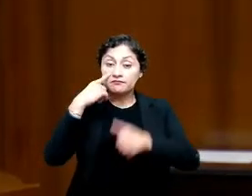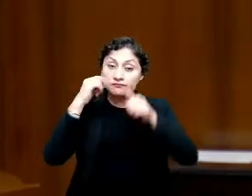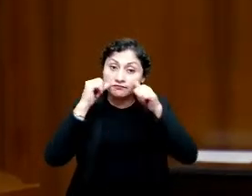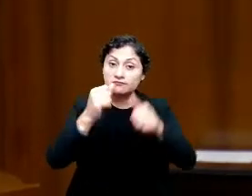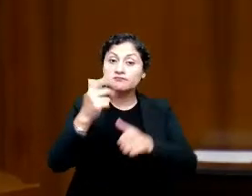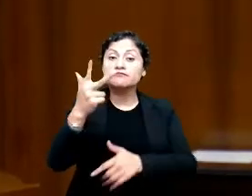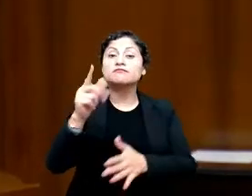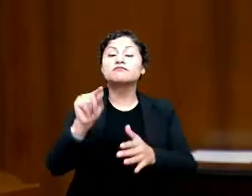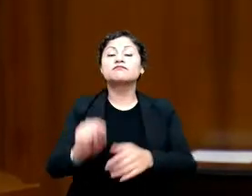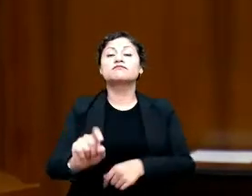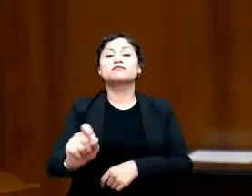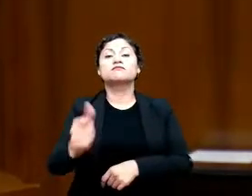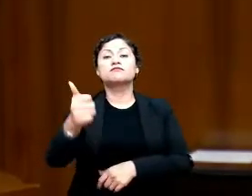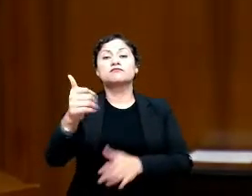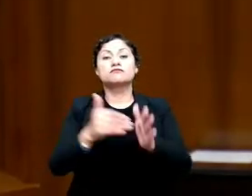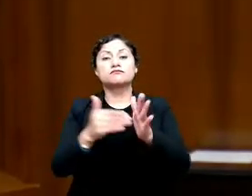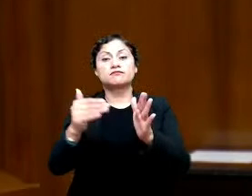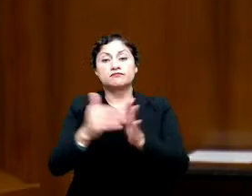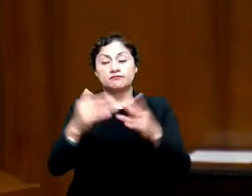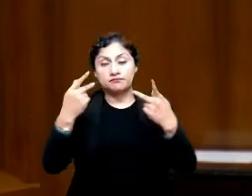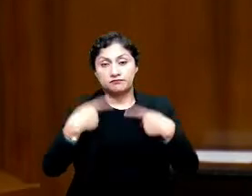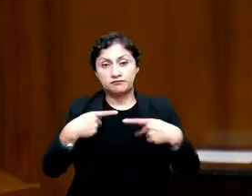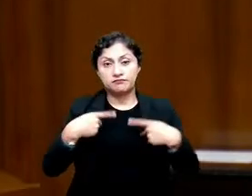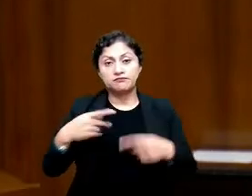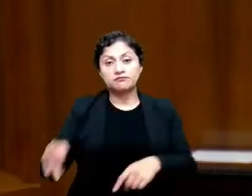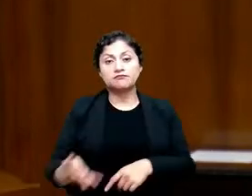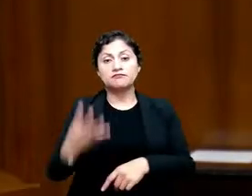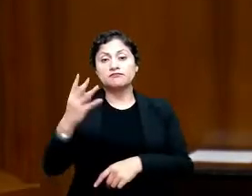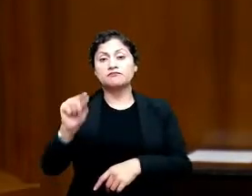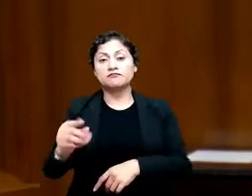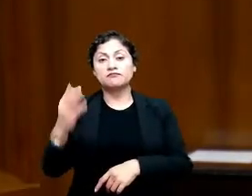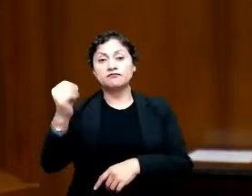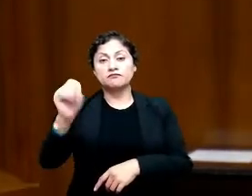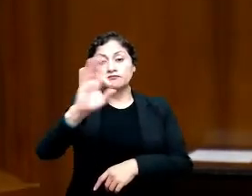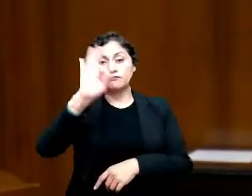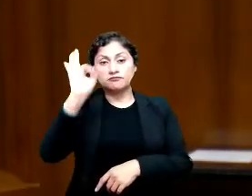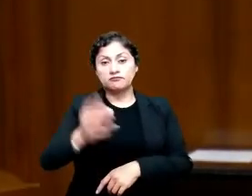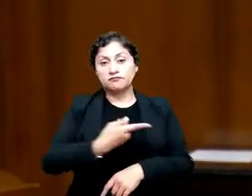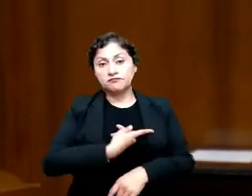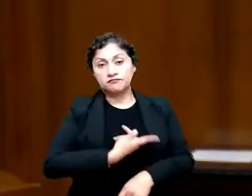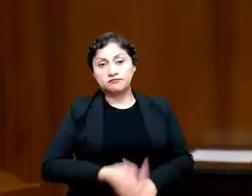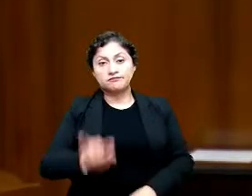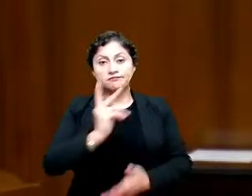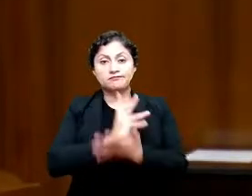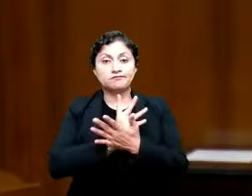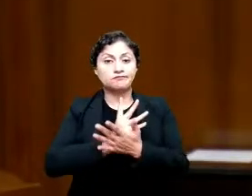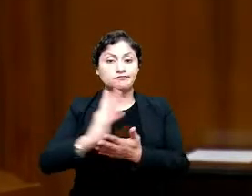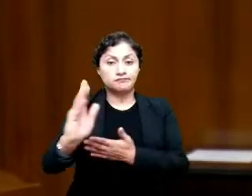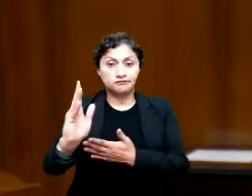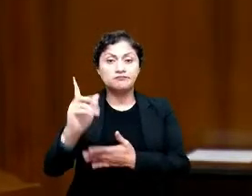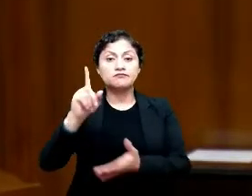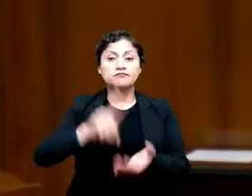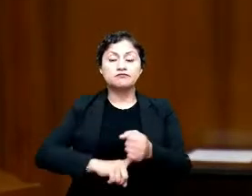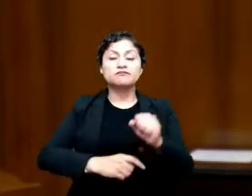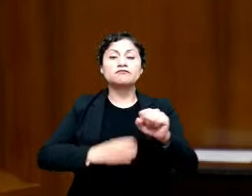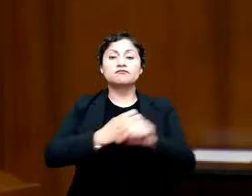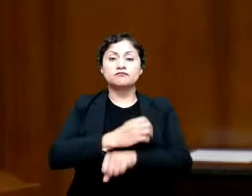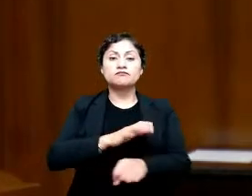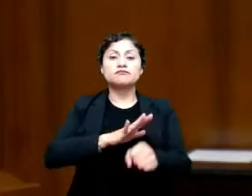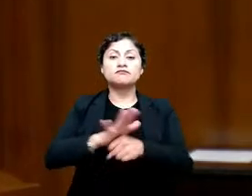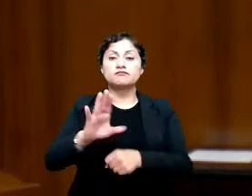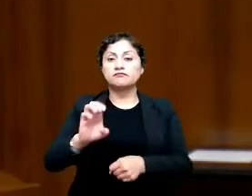de personas y con un 4.9% en pobreza extrema. Dentro de nuestra entidad se encuentran municipios como